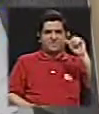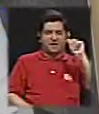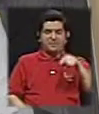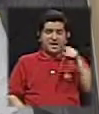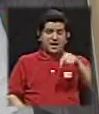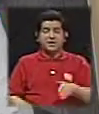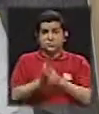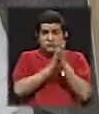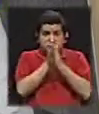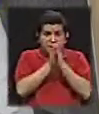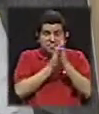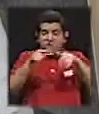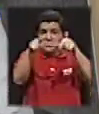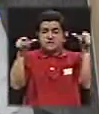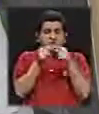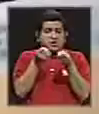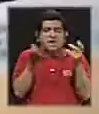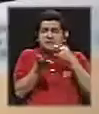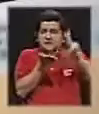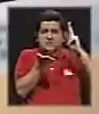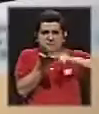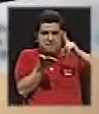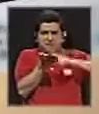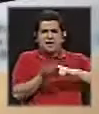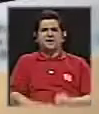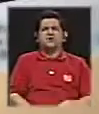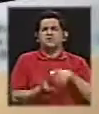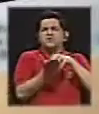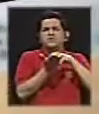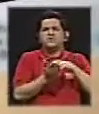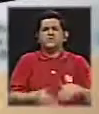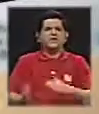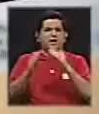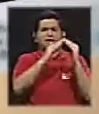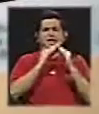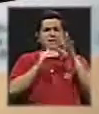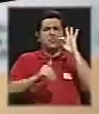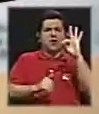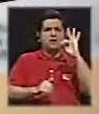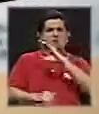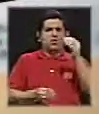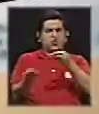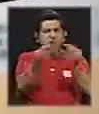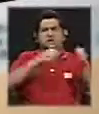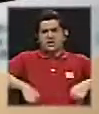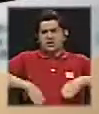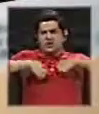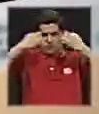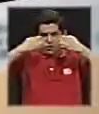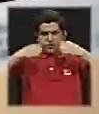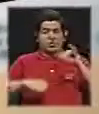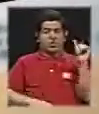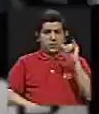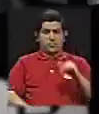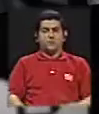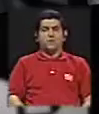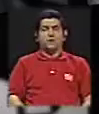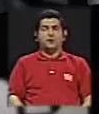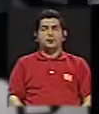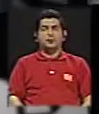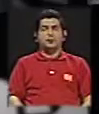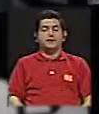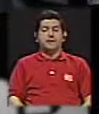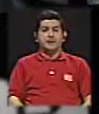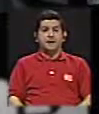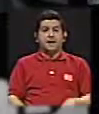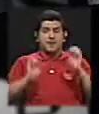sacan provecho sin pagar impuestos y cuestionan la existencia del pueblo térraba y de su territorio. Además, puede